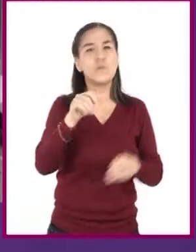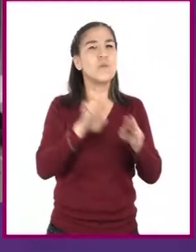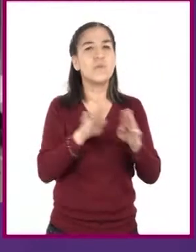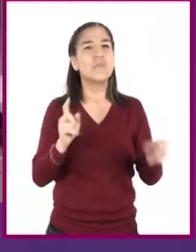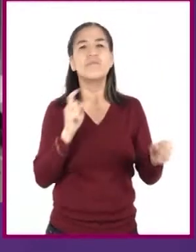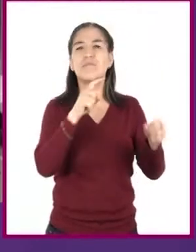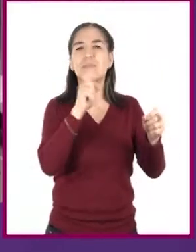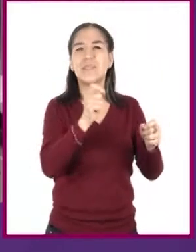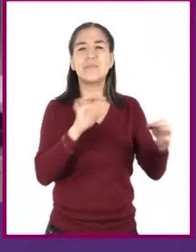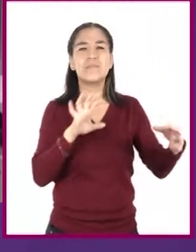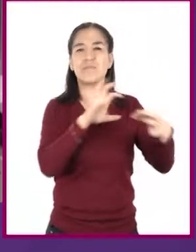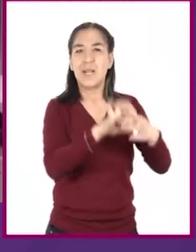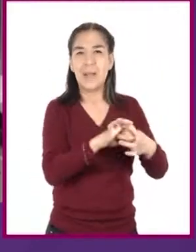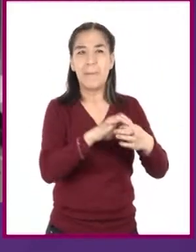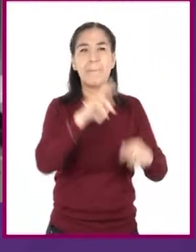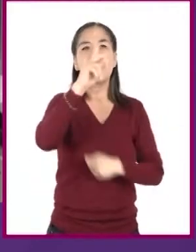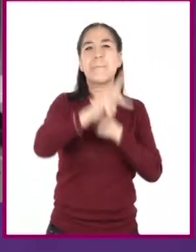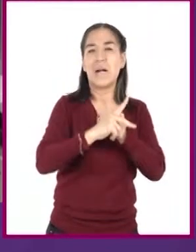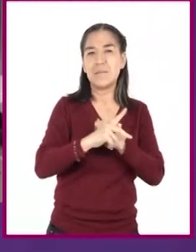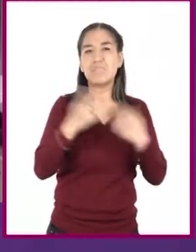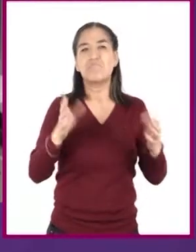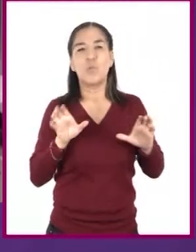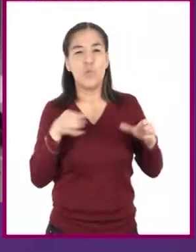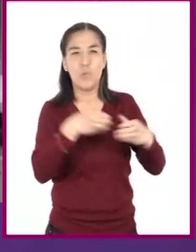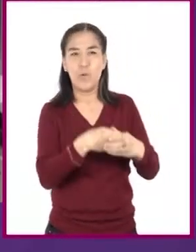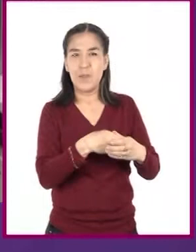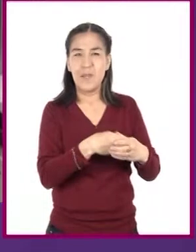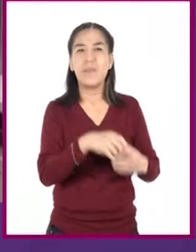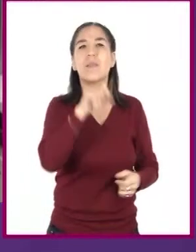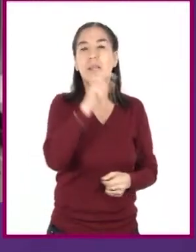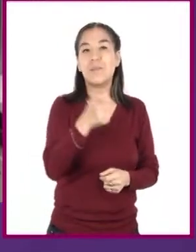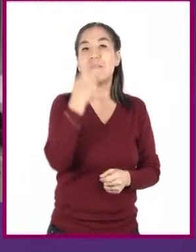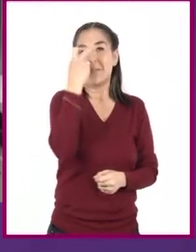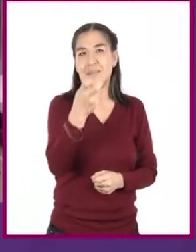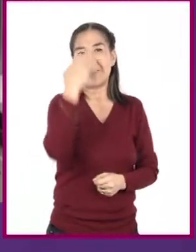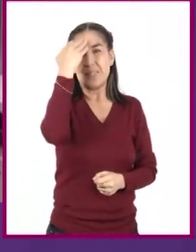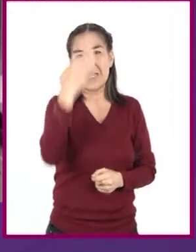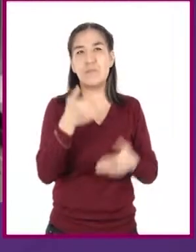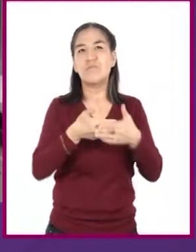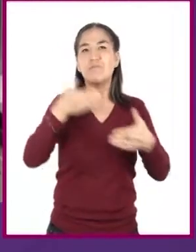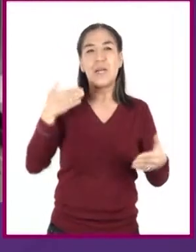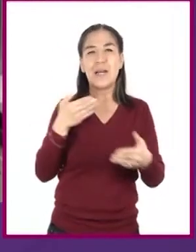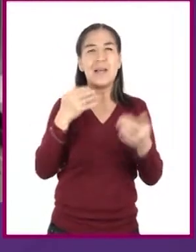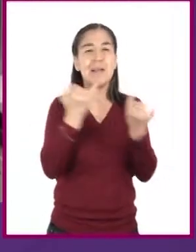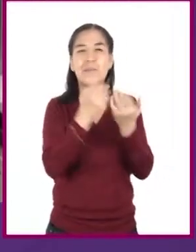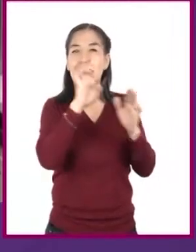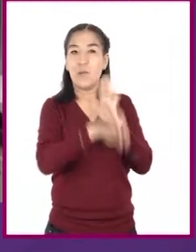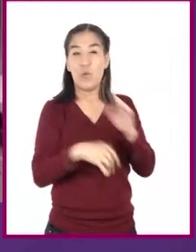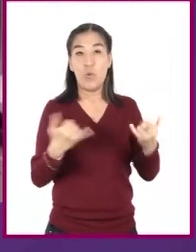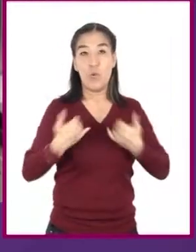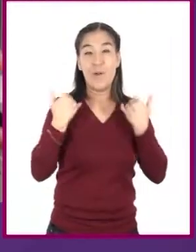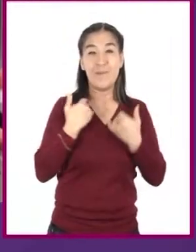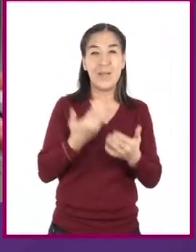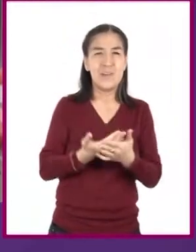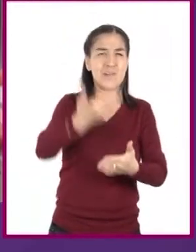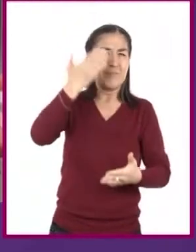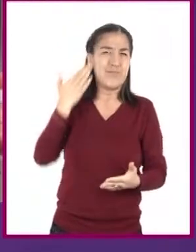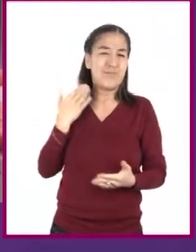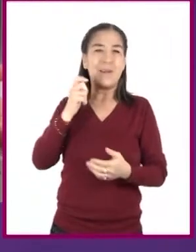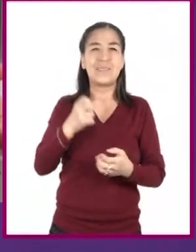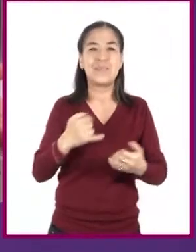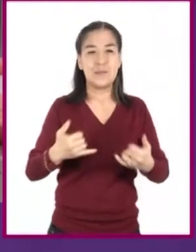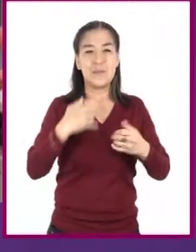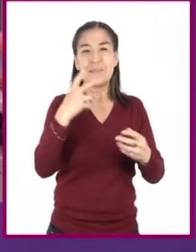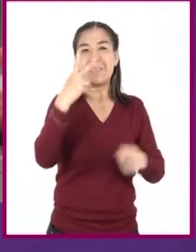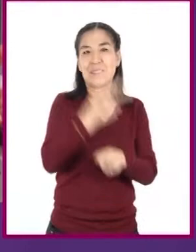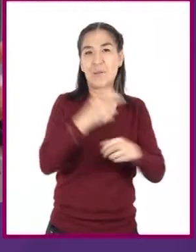a un territorio, a un país o a una comunidad y a una época. No es lo mismo haber sido joven en la Edad Media o durante la Segunda